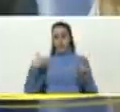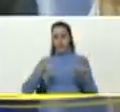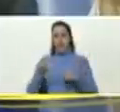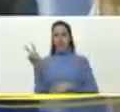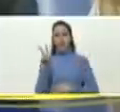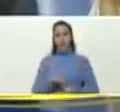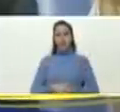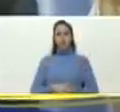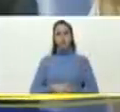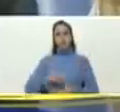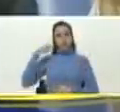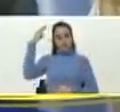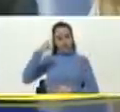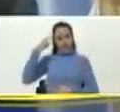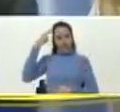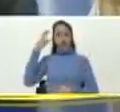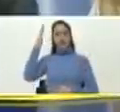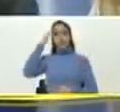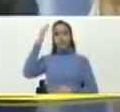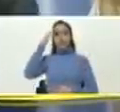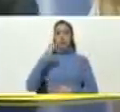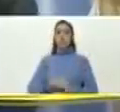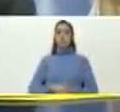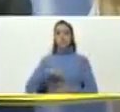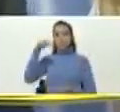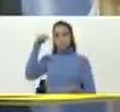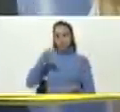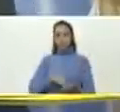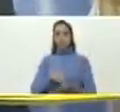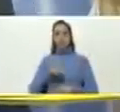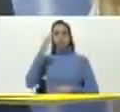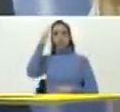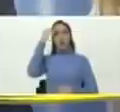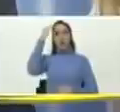los pies sobre la tierra, pisando realidades.